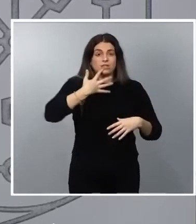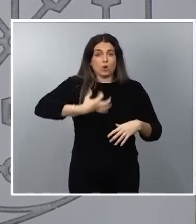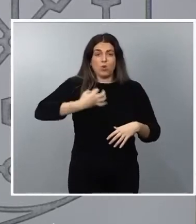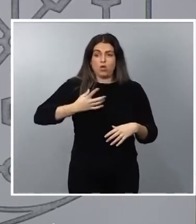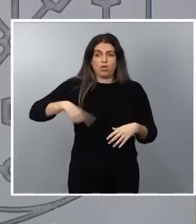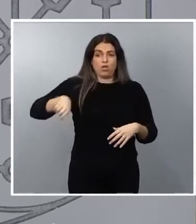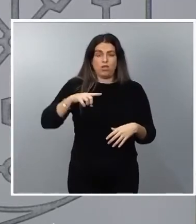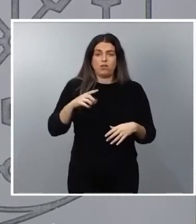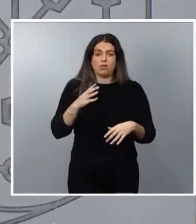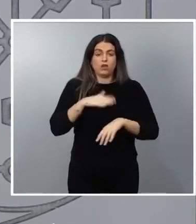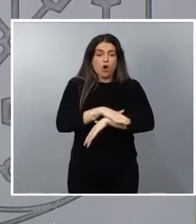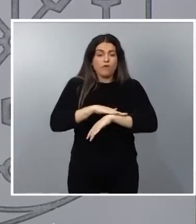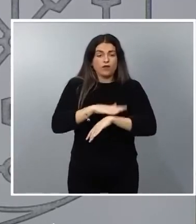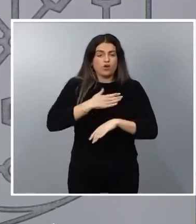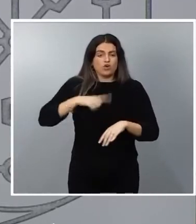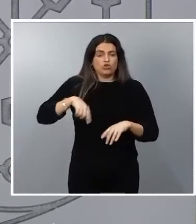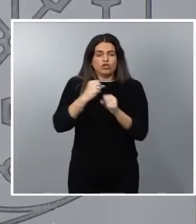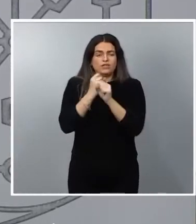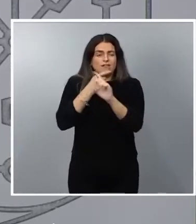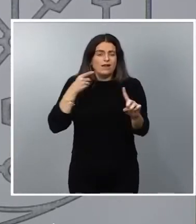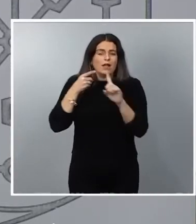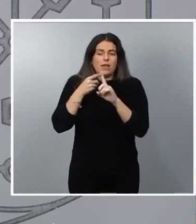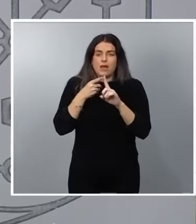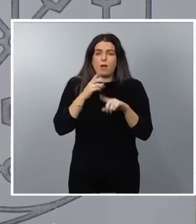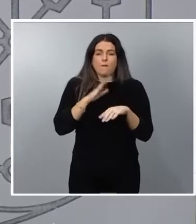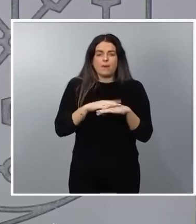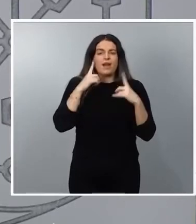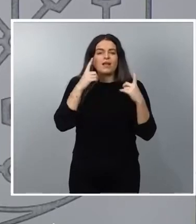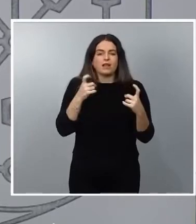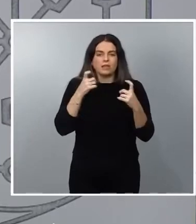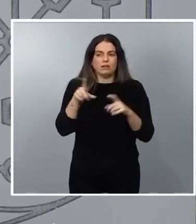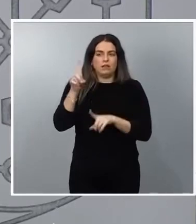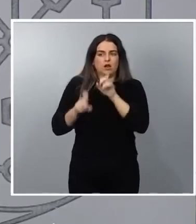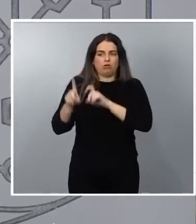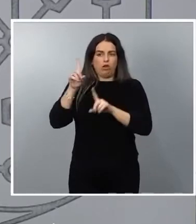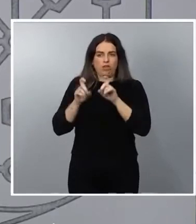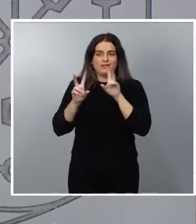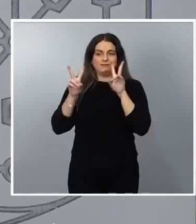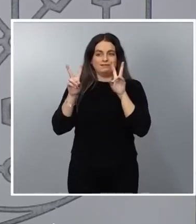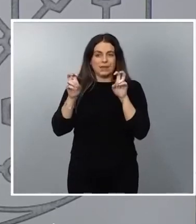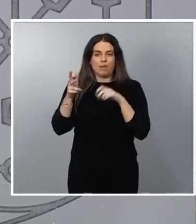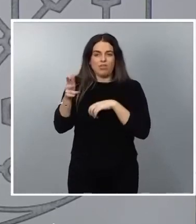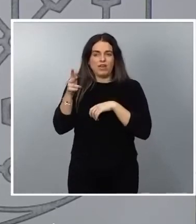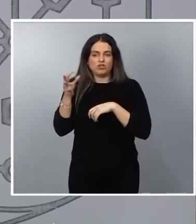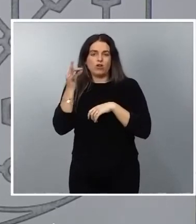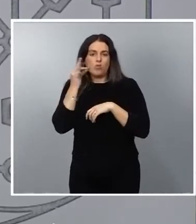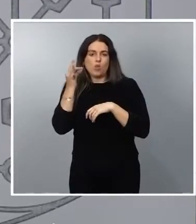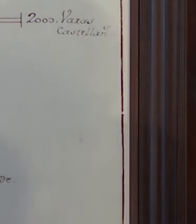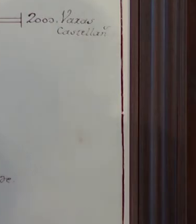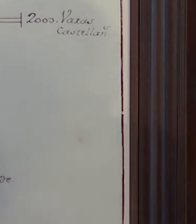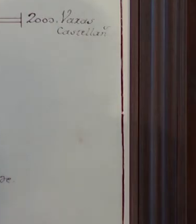va a trabajar para no permitir ning un solo retroceso en materia de los derechos y las libertades de las